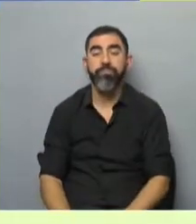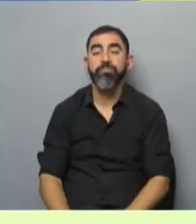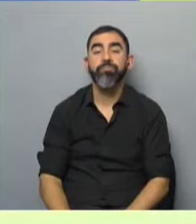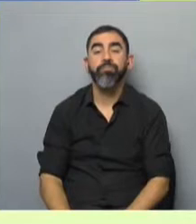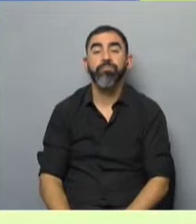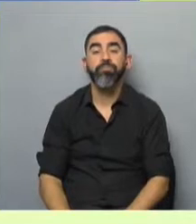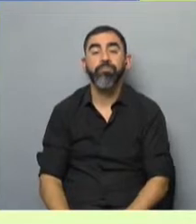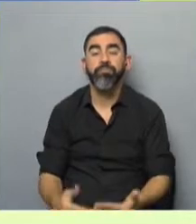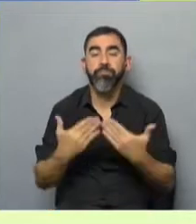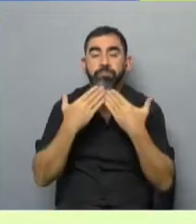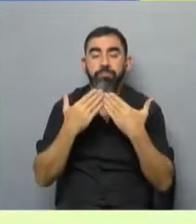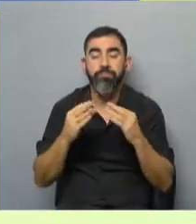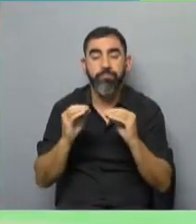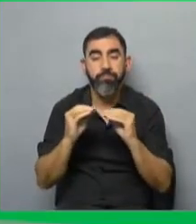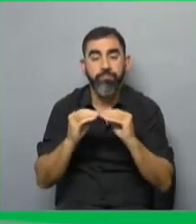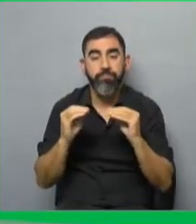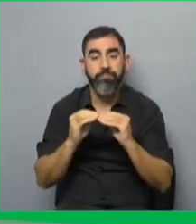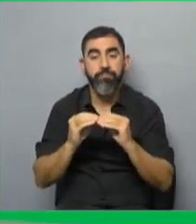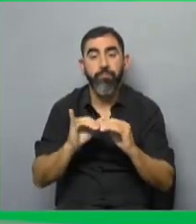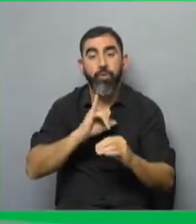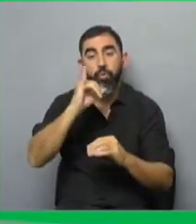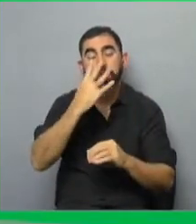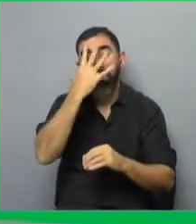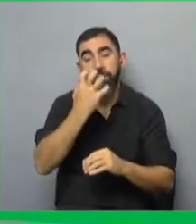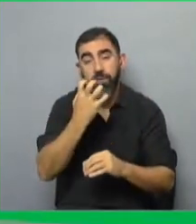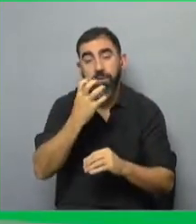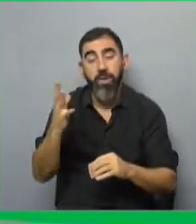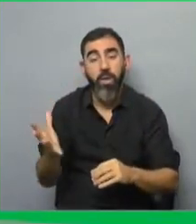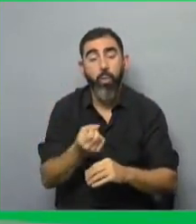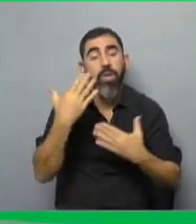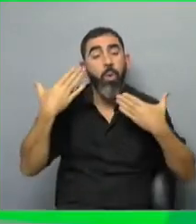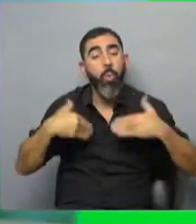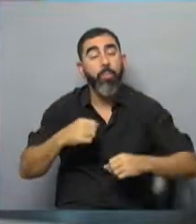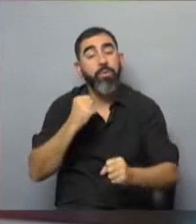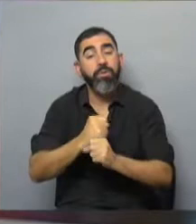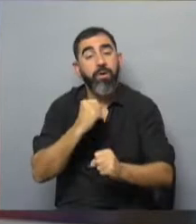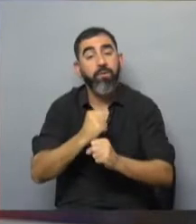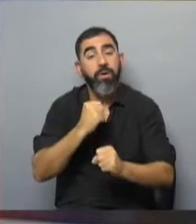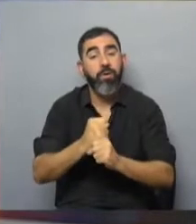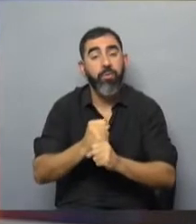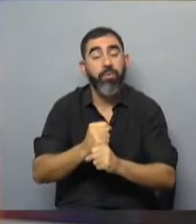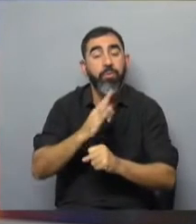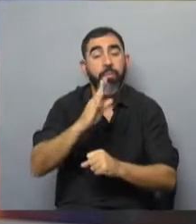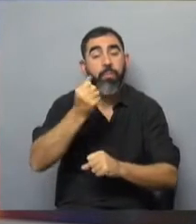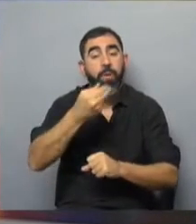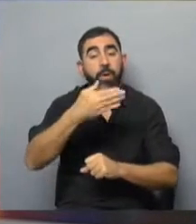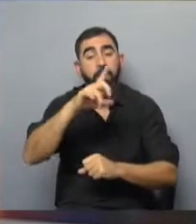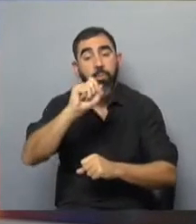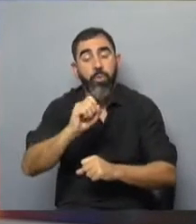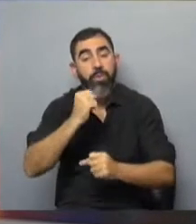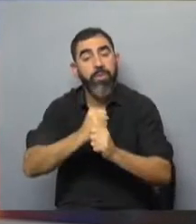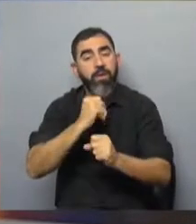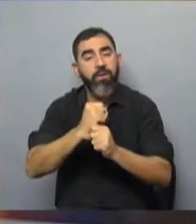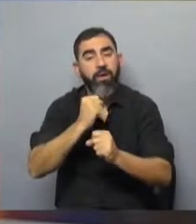gracias, Mauricio. Muy completa la información. Una noticia muy triste: apareció hoy el cuerpo del trabajador marítimo Pablo Velázquez, que se